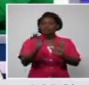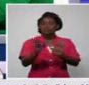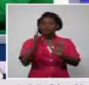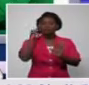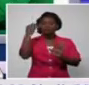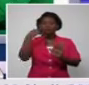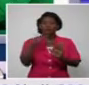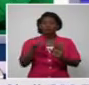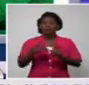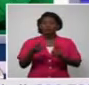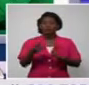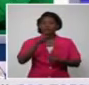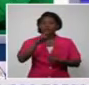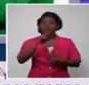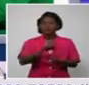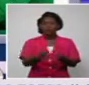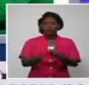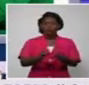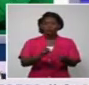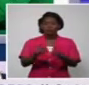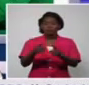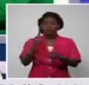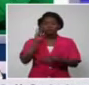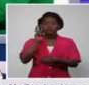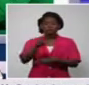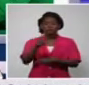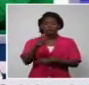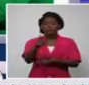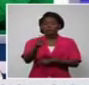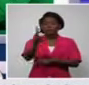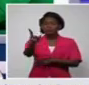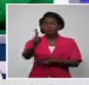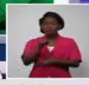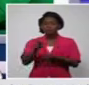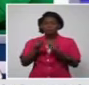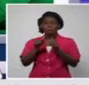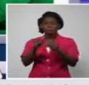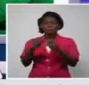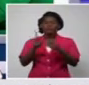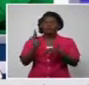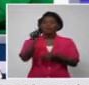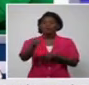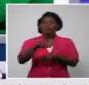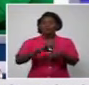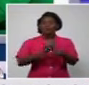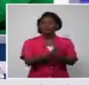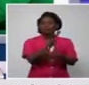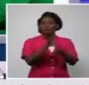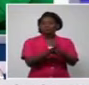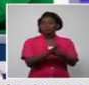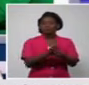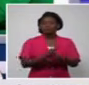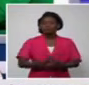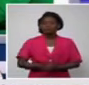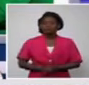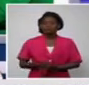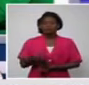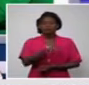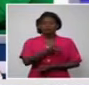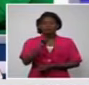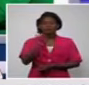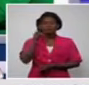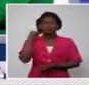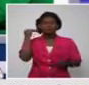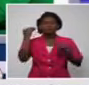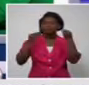control, además de su alta contagiosidad, y que incluso anoche veíamos en un análisis que se hizo